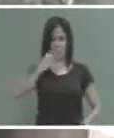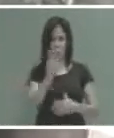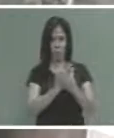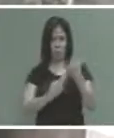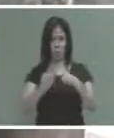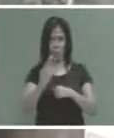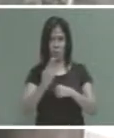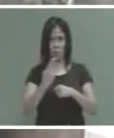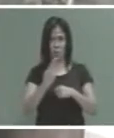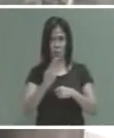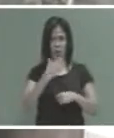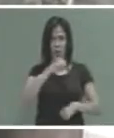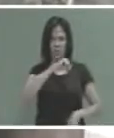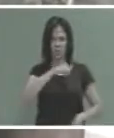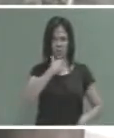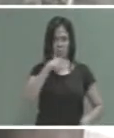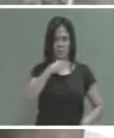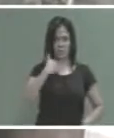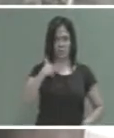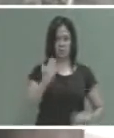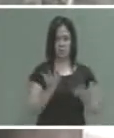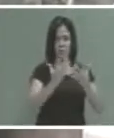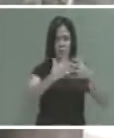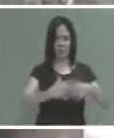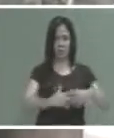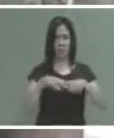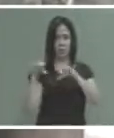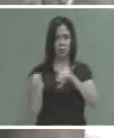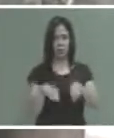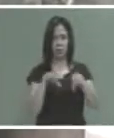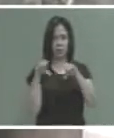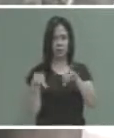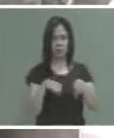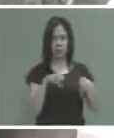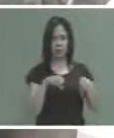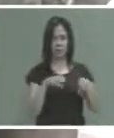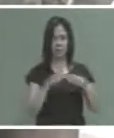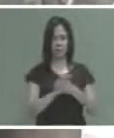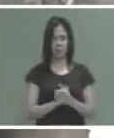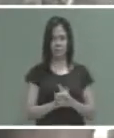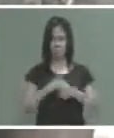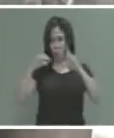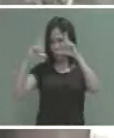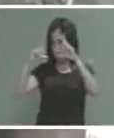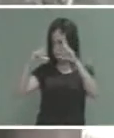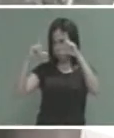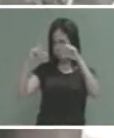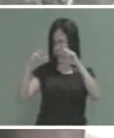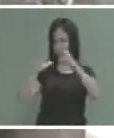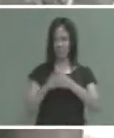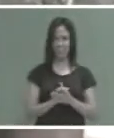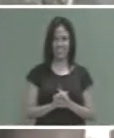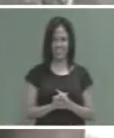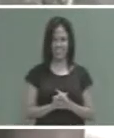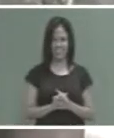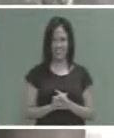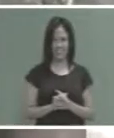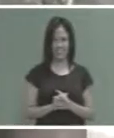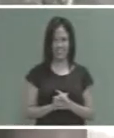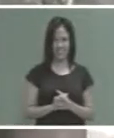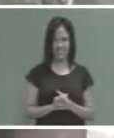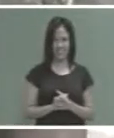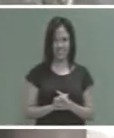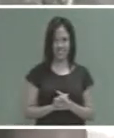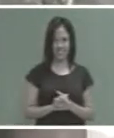éramos empresarios y teníamos nuestras actividades, y nos fue jocoso, pues nos tomamos fotos con él, oye, ven acá, mira, que